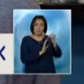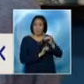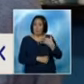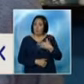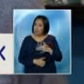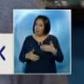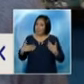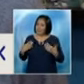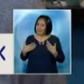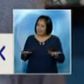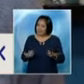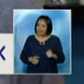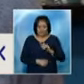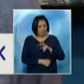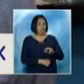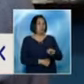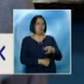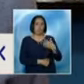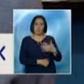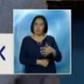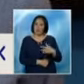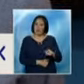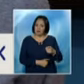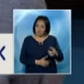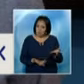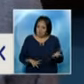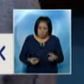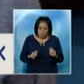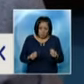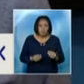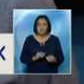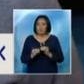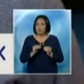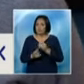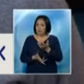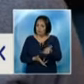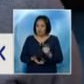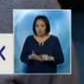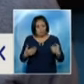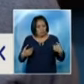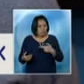Tremendamente contento por haber visto cómo se cerró este caso. De hecho, lo hemos celebrado...